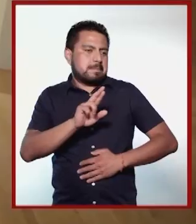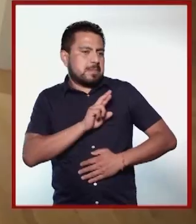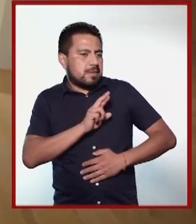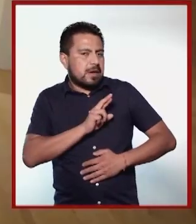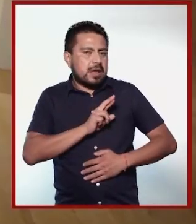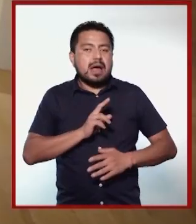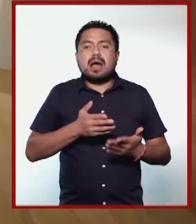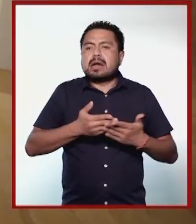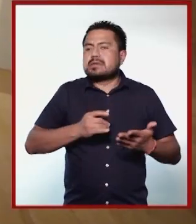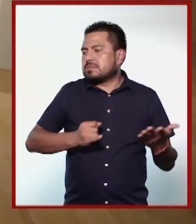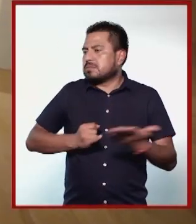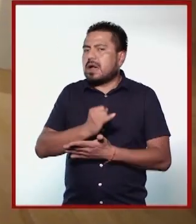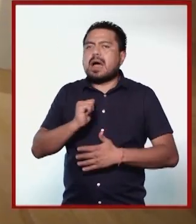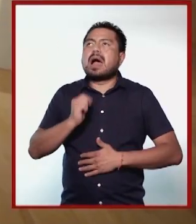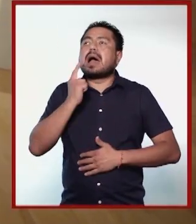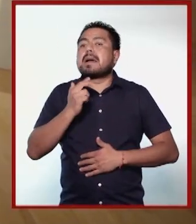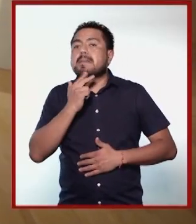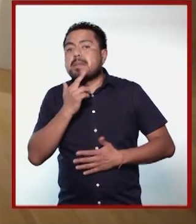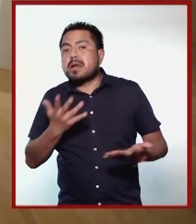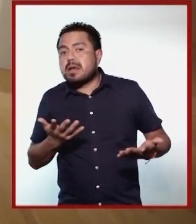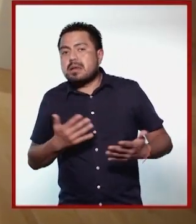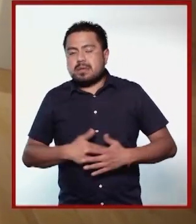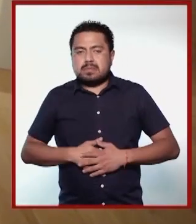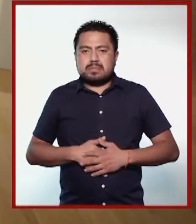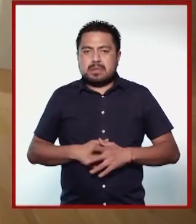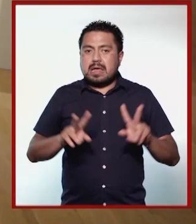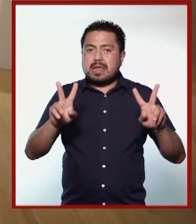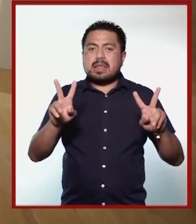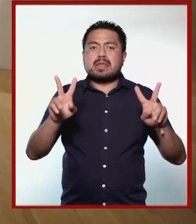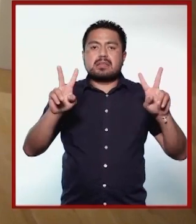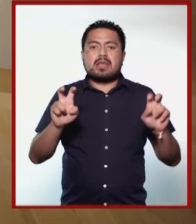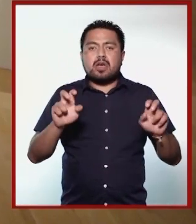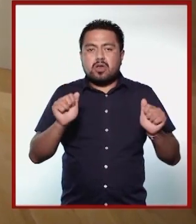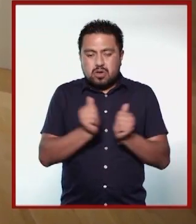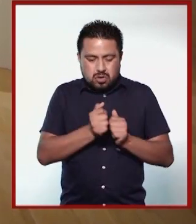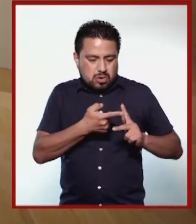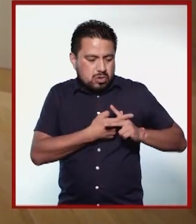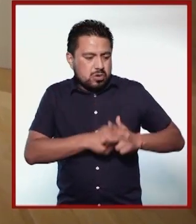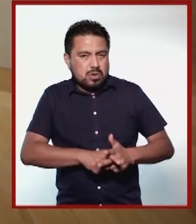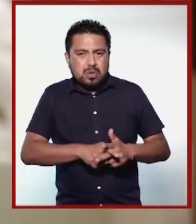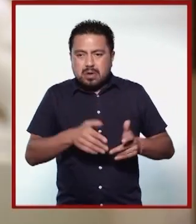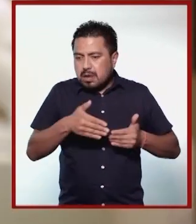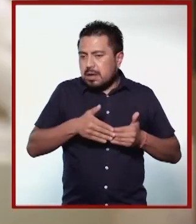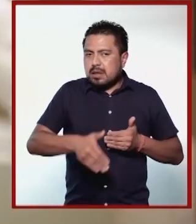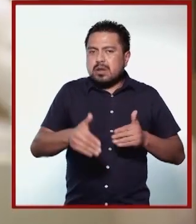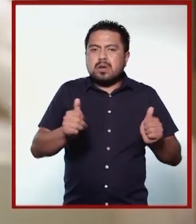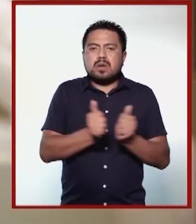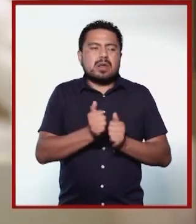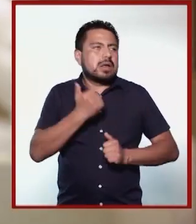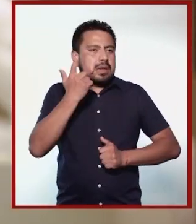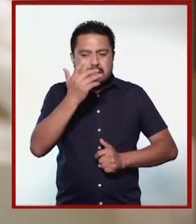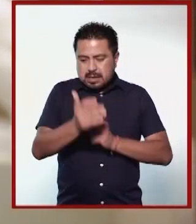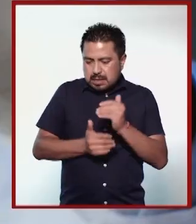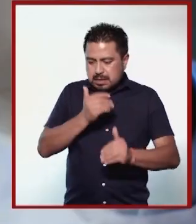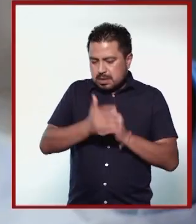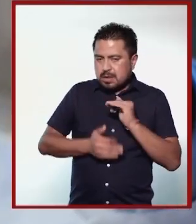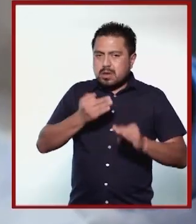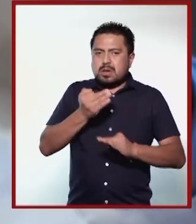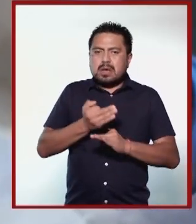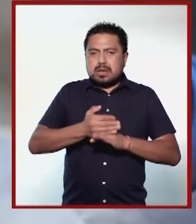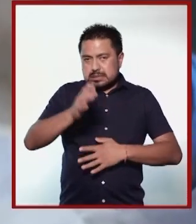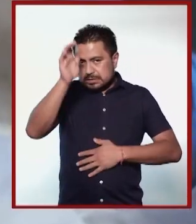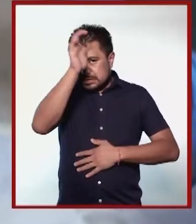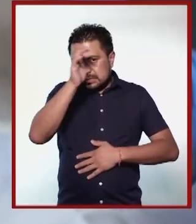privada. ¿Habrá que definir algo mejor? Y el tema con el que iniciamos la jornada y con el que queremos terminar,